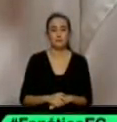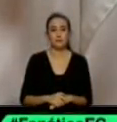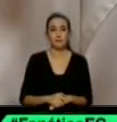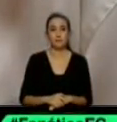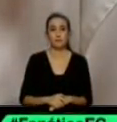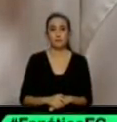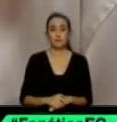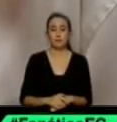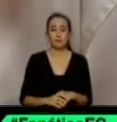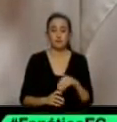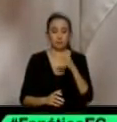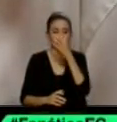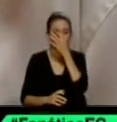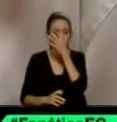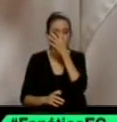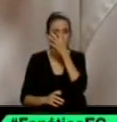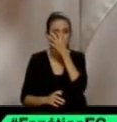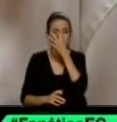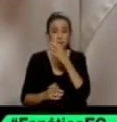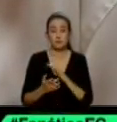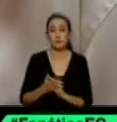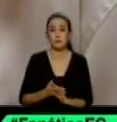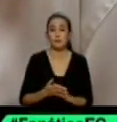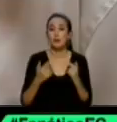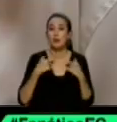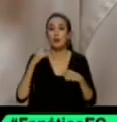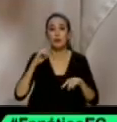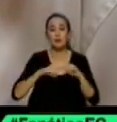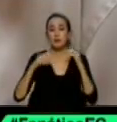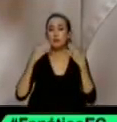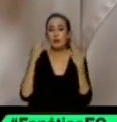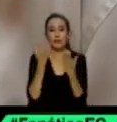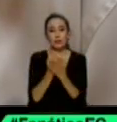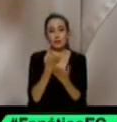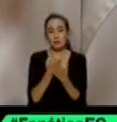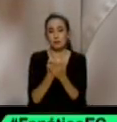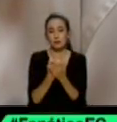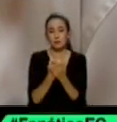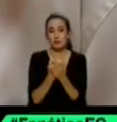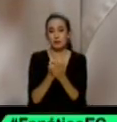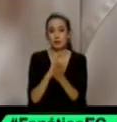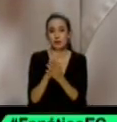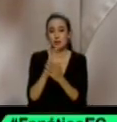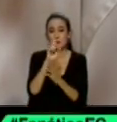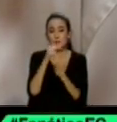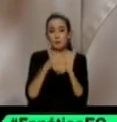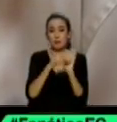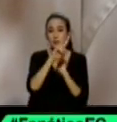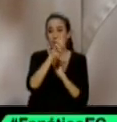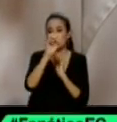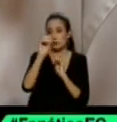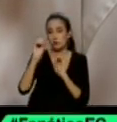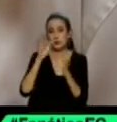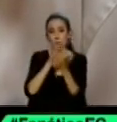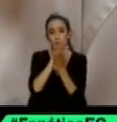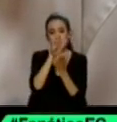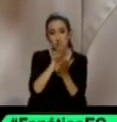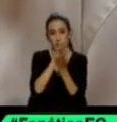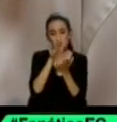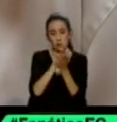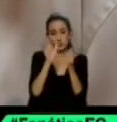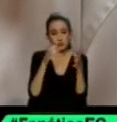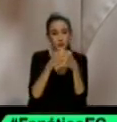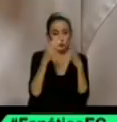No es conveniente en lo económico, no es conveniente en lo administrativo. Hay 1.200 socios de liga y es el momento que de